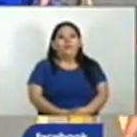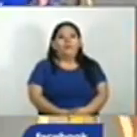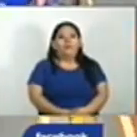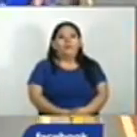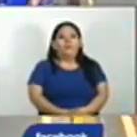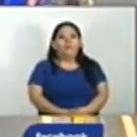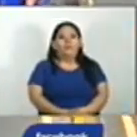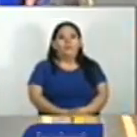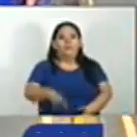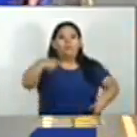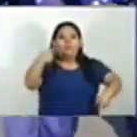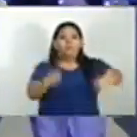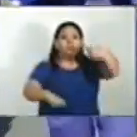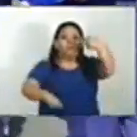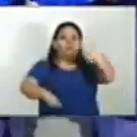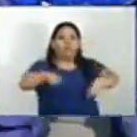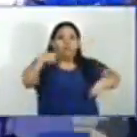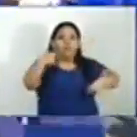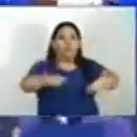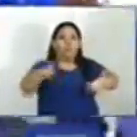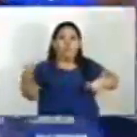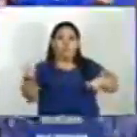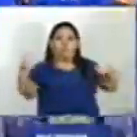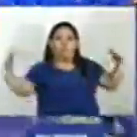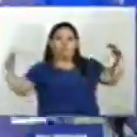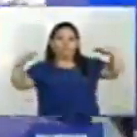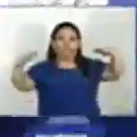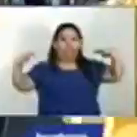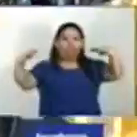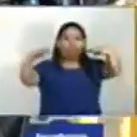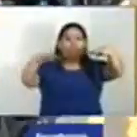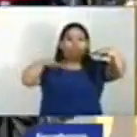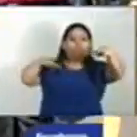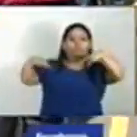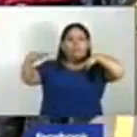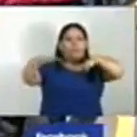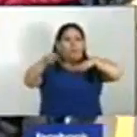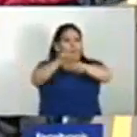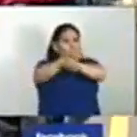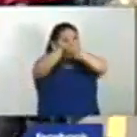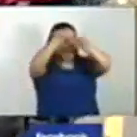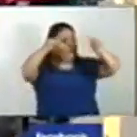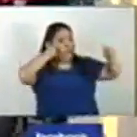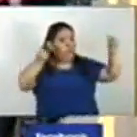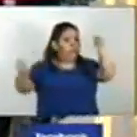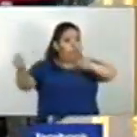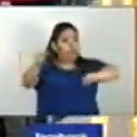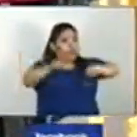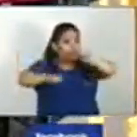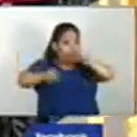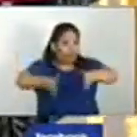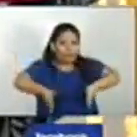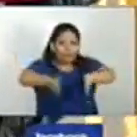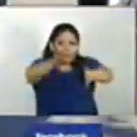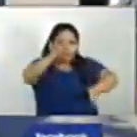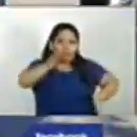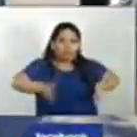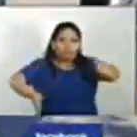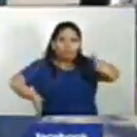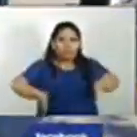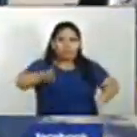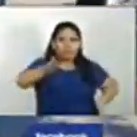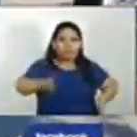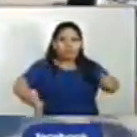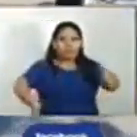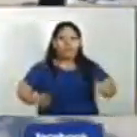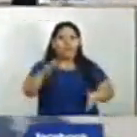Las bandas de paz robaron las miradas de los cientos de salvadoreños que llegaron desde muy temprano a los desfiles estudiantiles en este 15